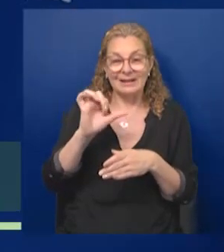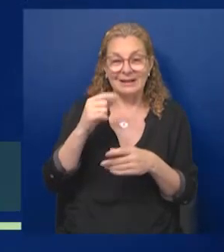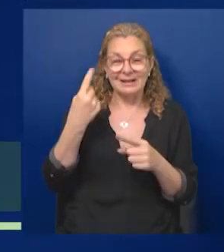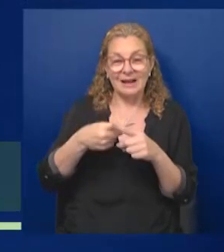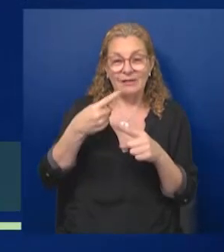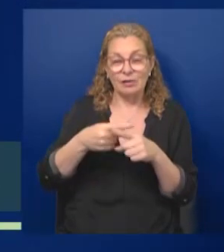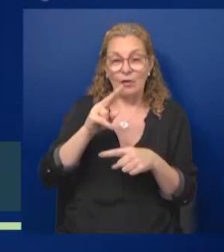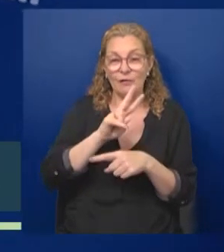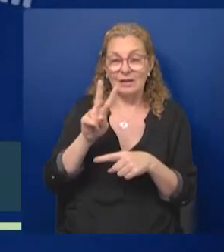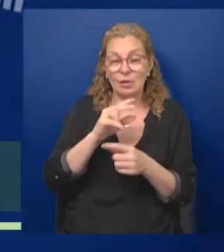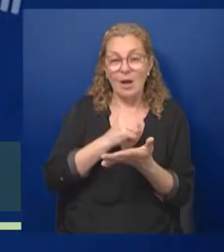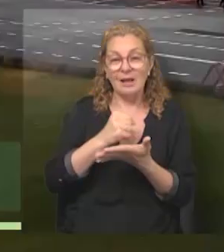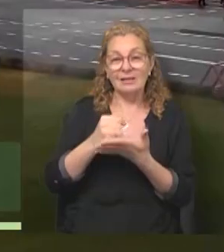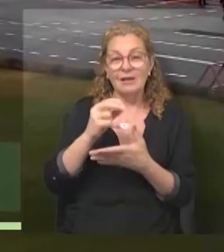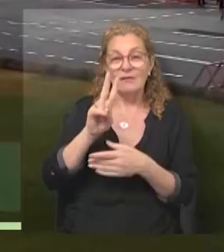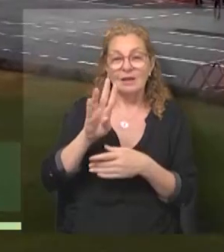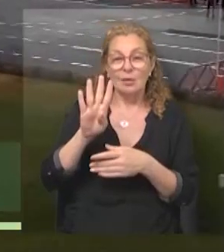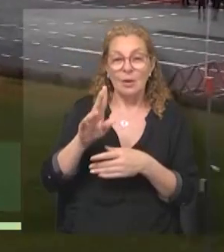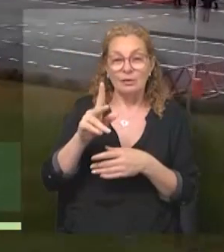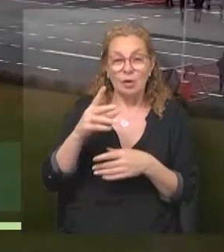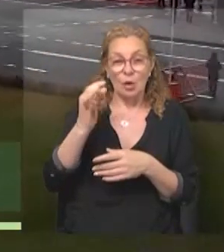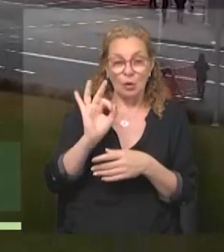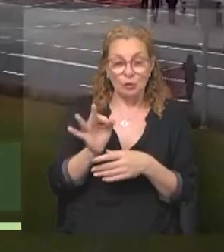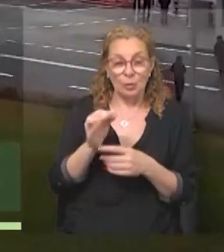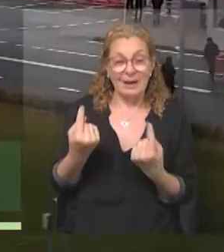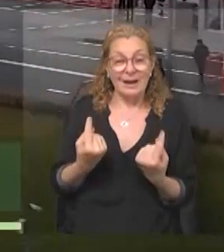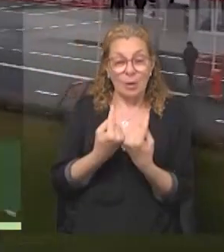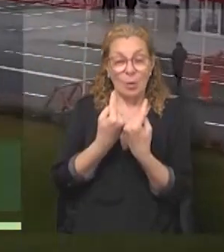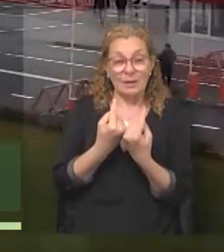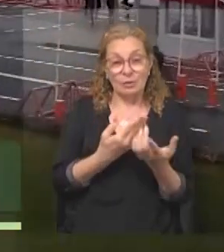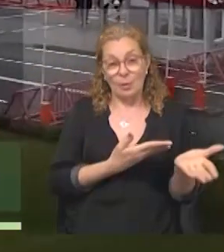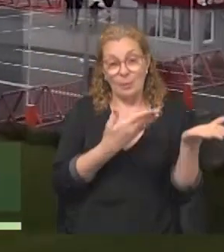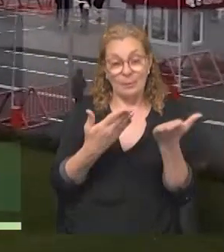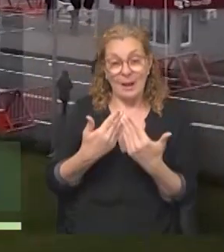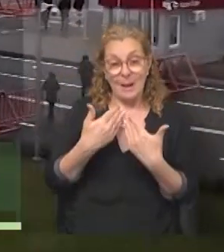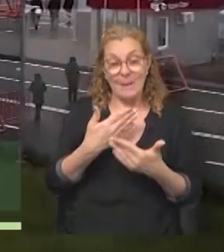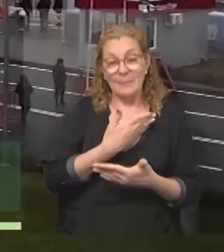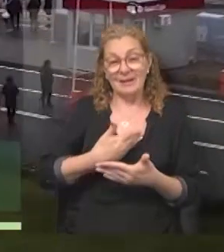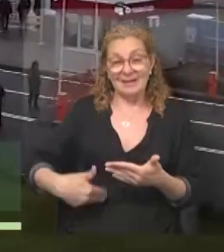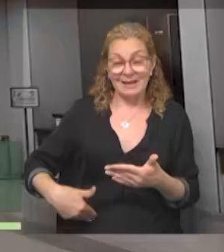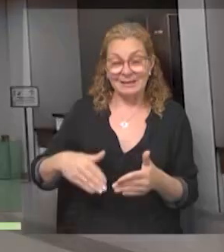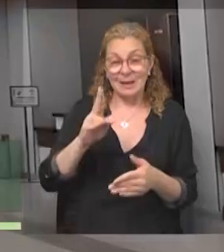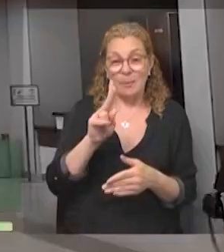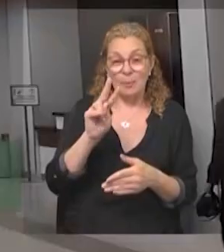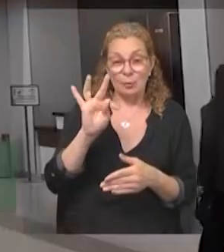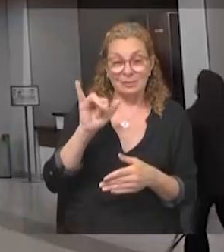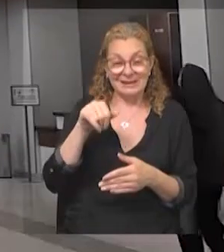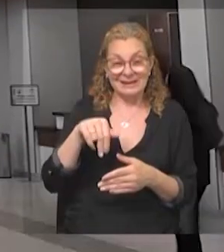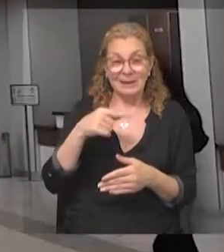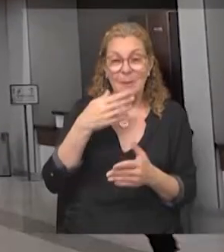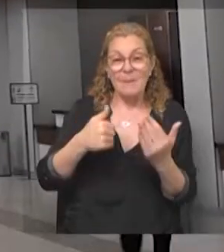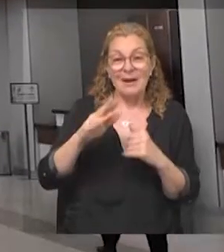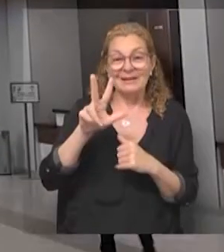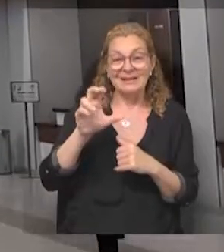22 al 24 de octubre el encuentro en ká cuyo anfitrión será el presidente ruso Vladimir Putin tiene previsto recibir a más de